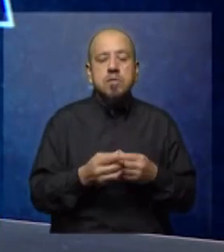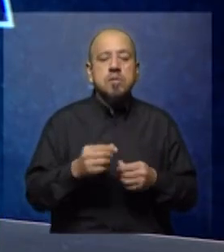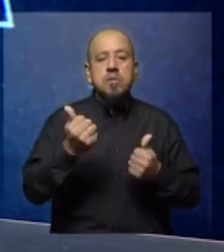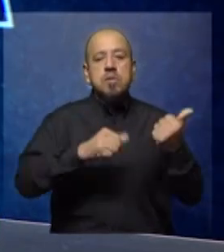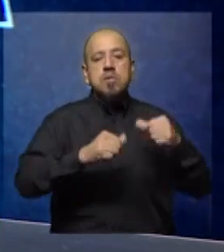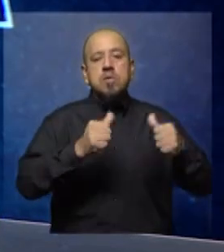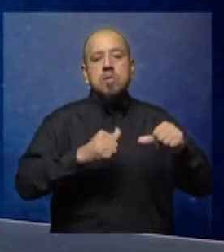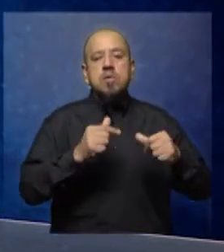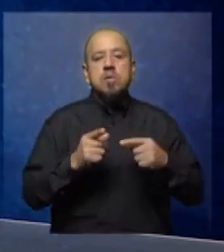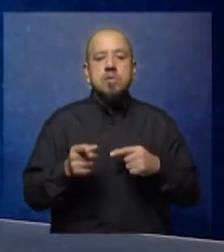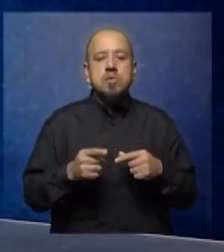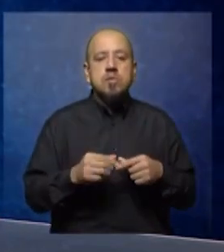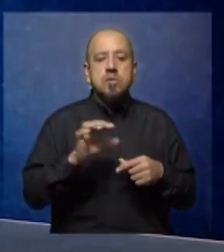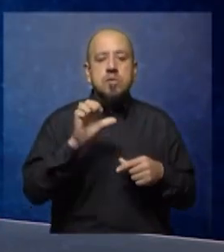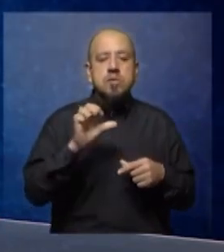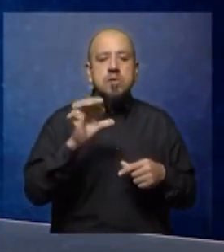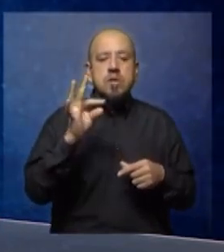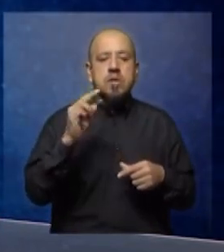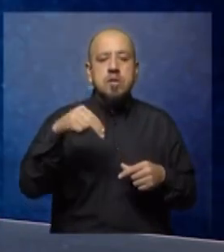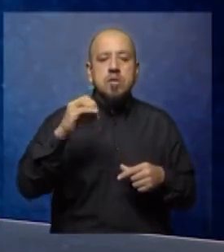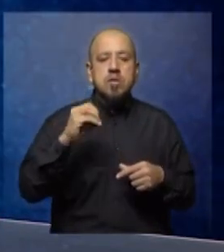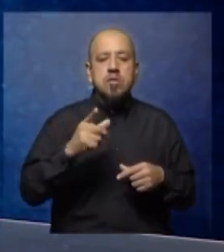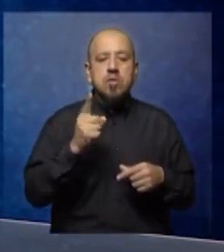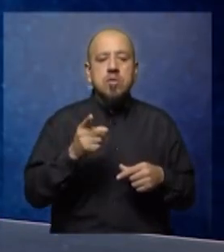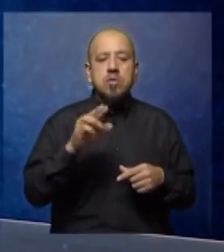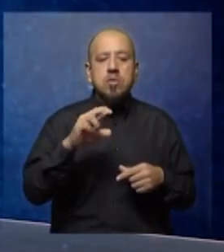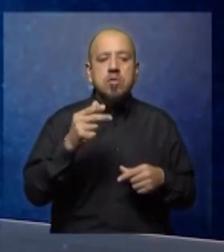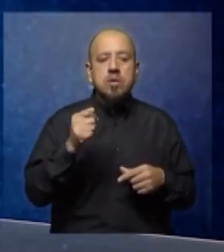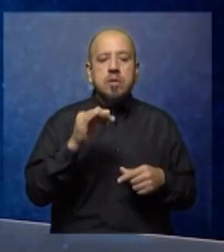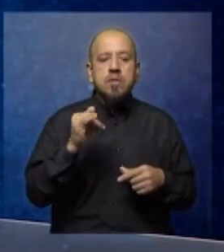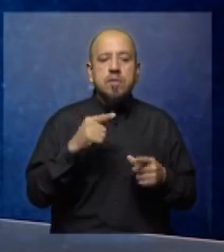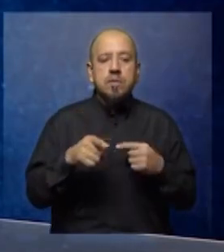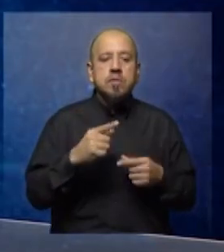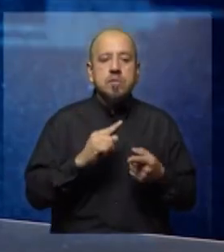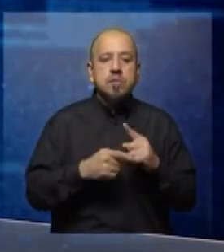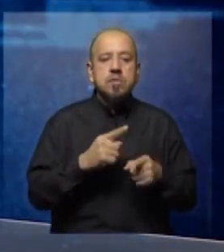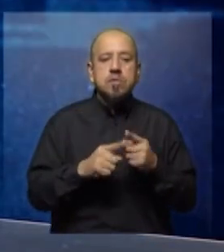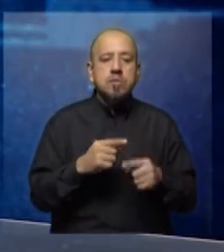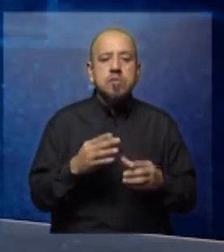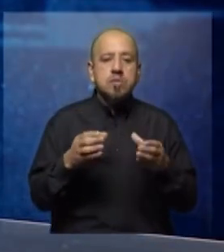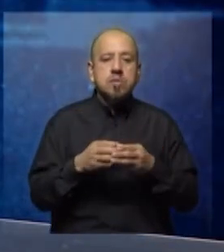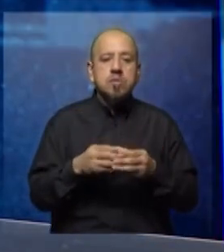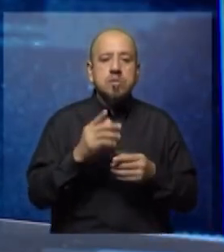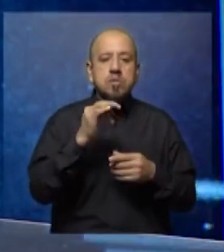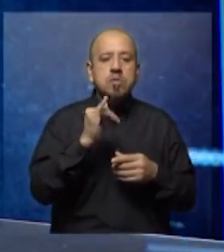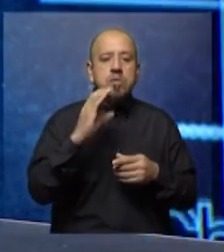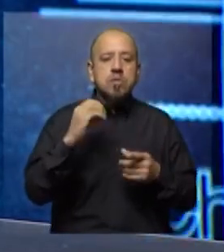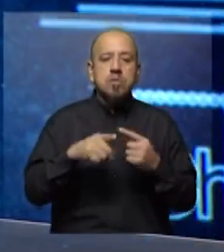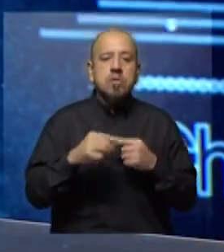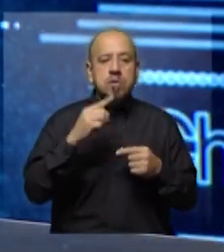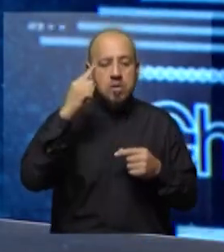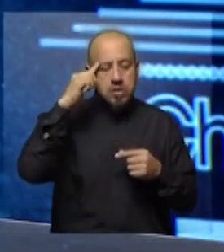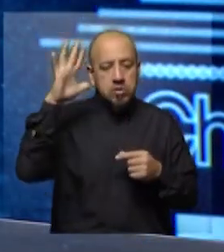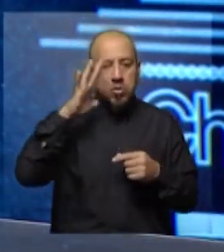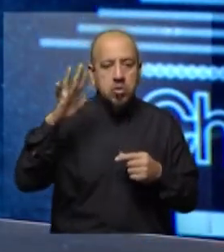laboratorio transdisciplinarios de etnografía experimental el lab de el equipo que coordino radicado en la afip pero con compañeros de